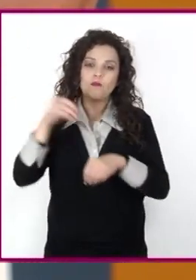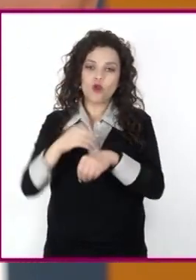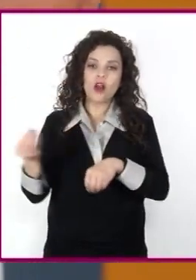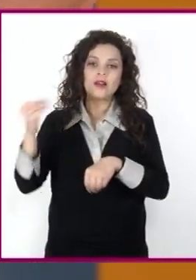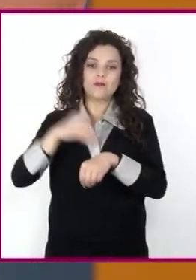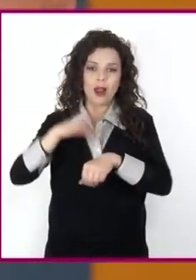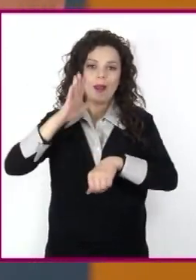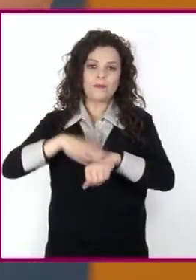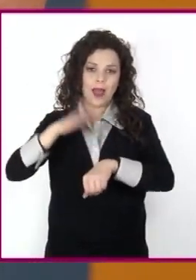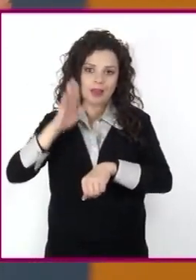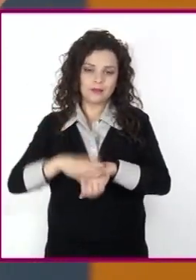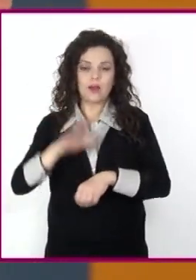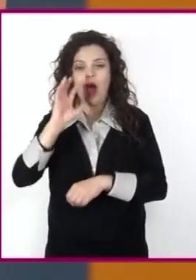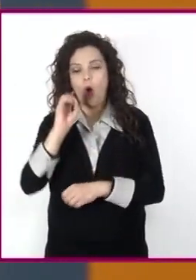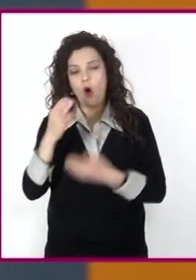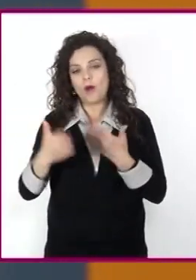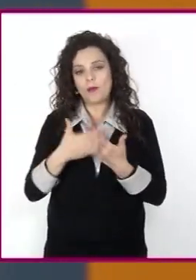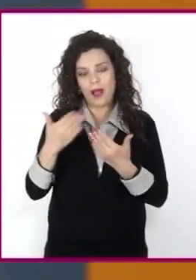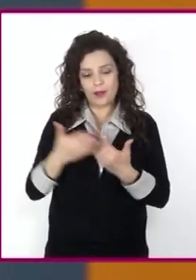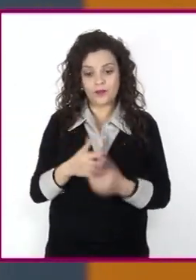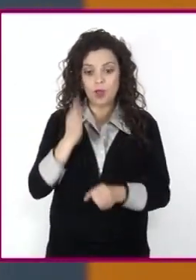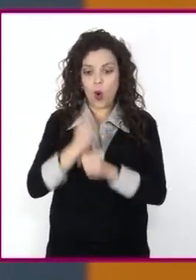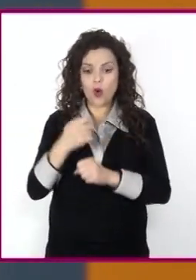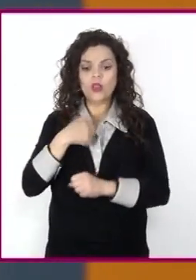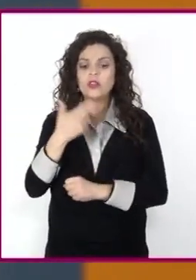En este caso voy a utilizar solo 2.